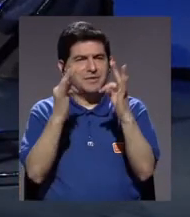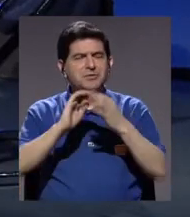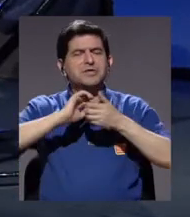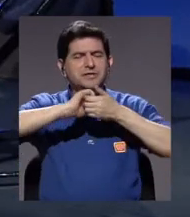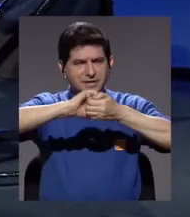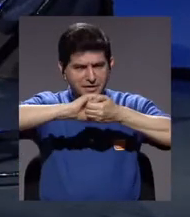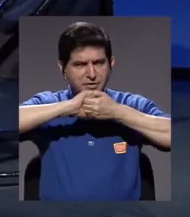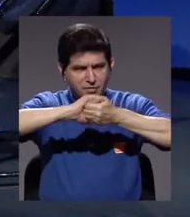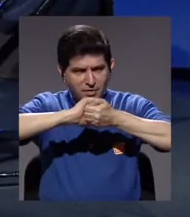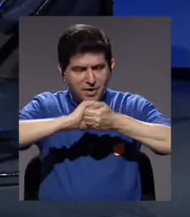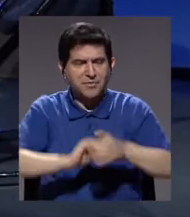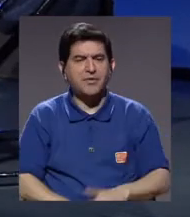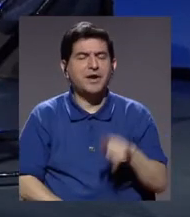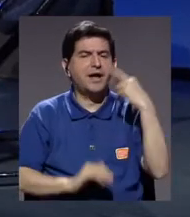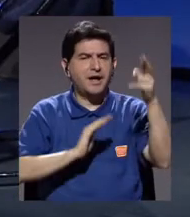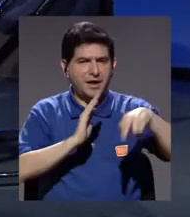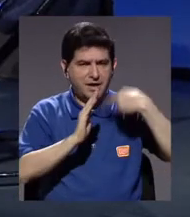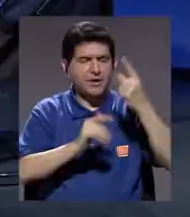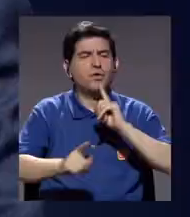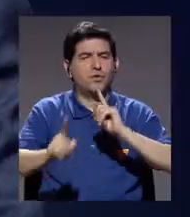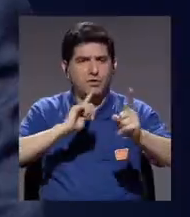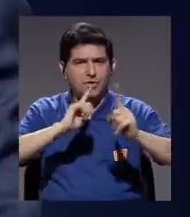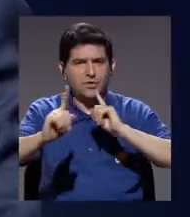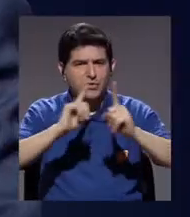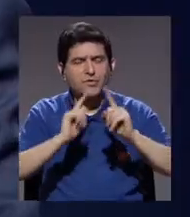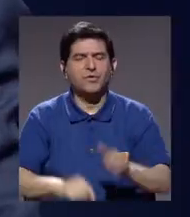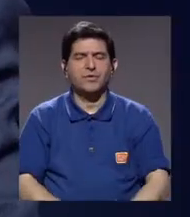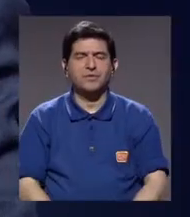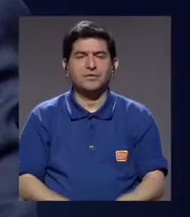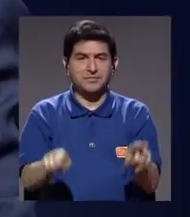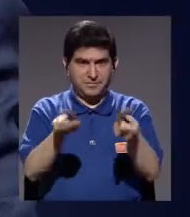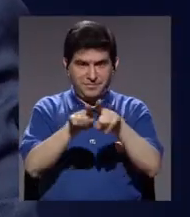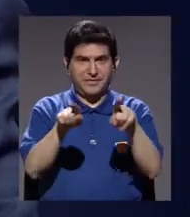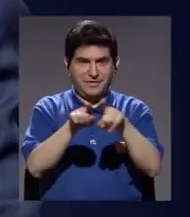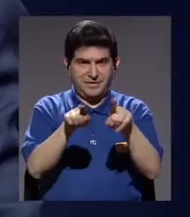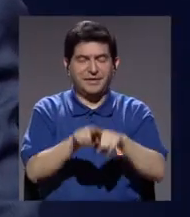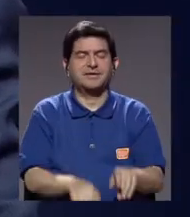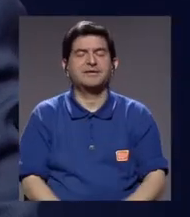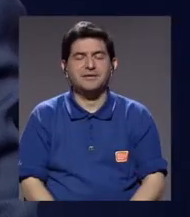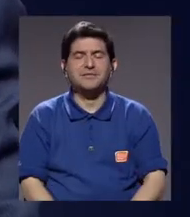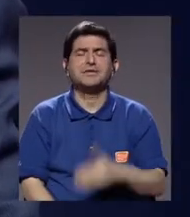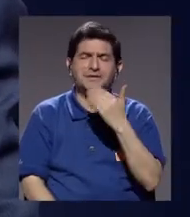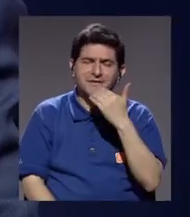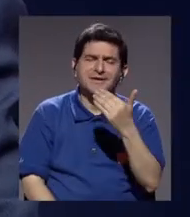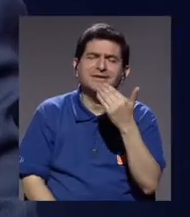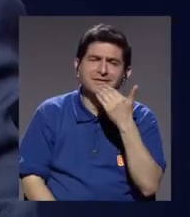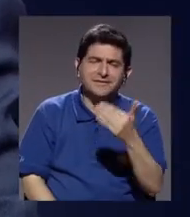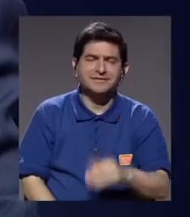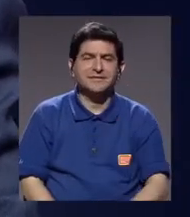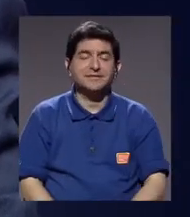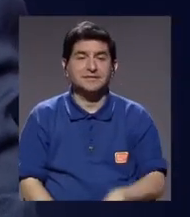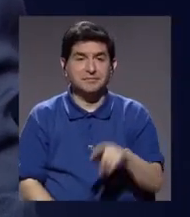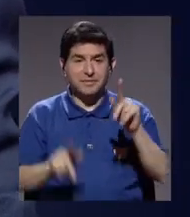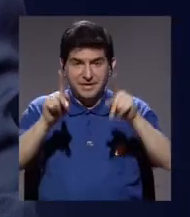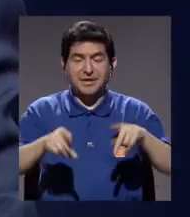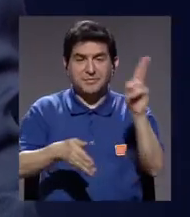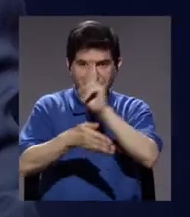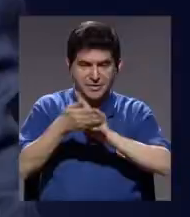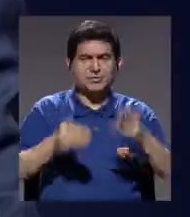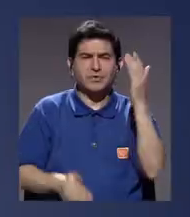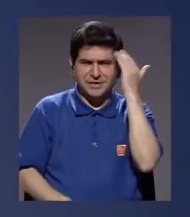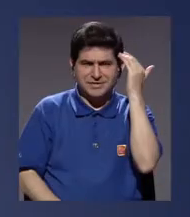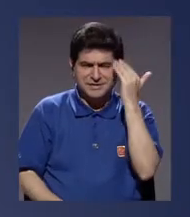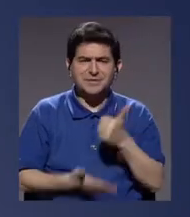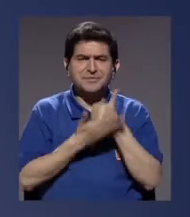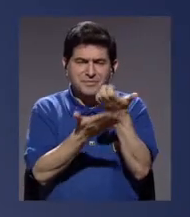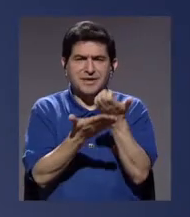de colaborar sobre todo con ese papel de divulgación para que el sector universitario pueda conocer de esa gran cantidad de